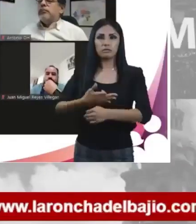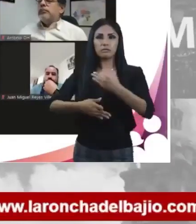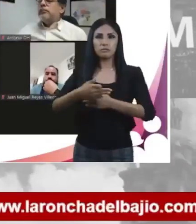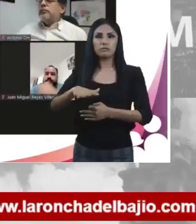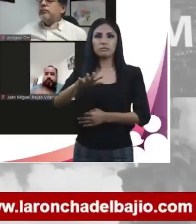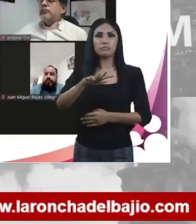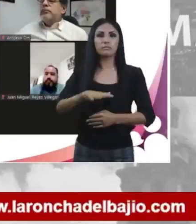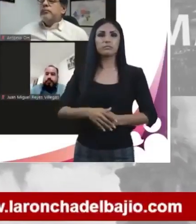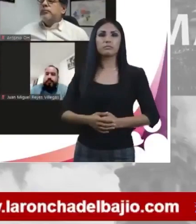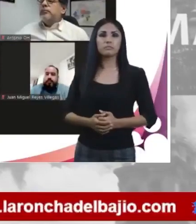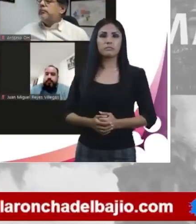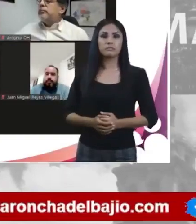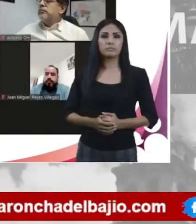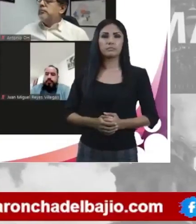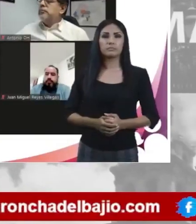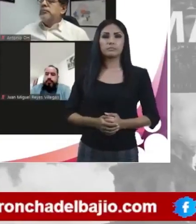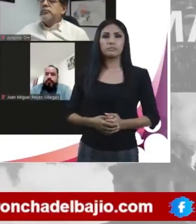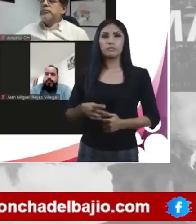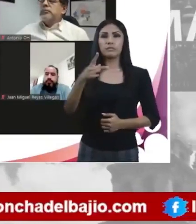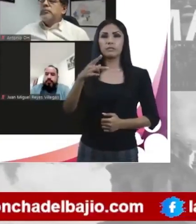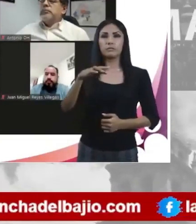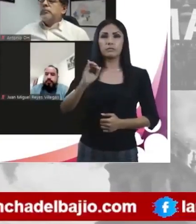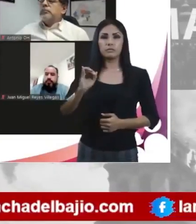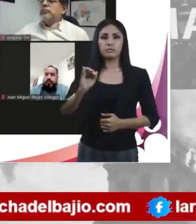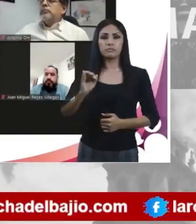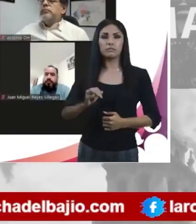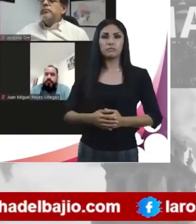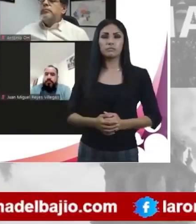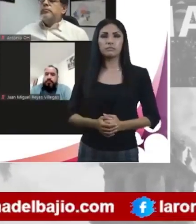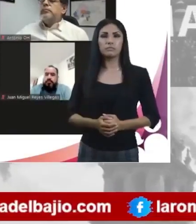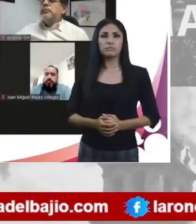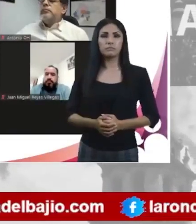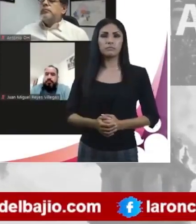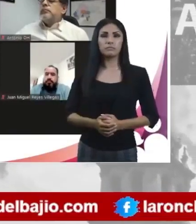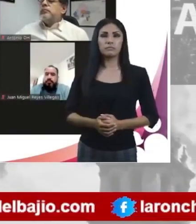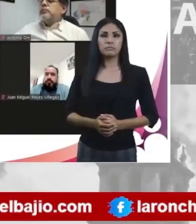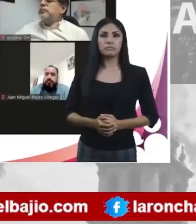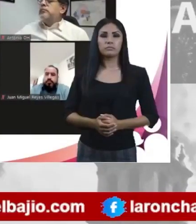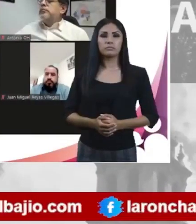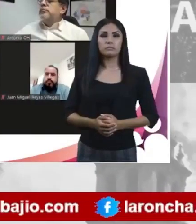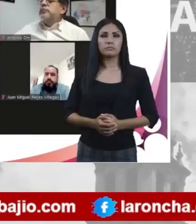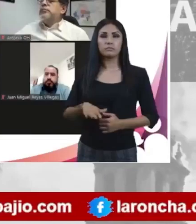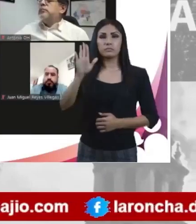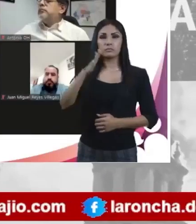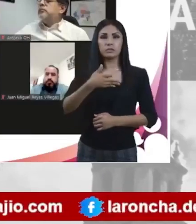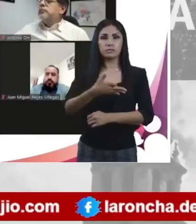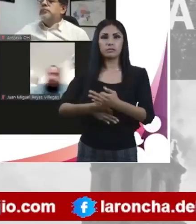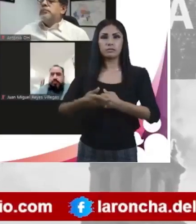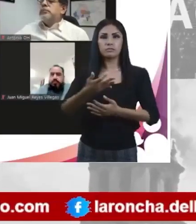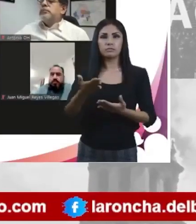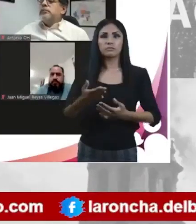del 16 al 22 de diciembre También del presente año las y los aspirant antes podrán recabar apoyo